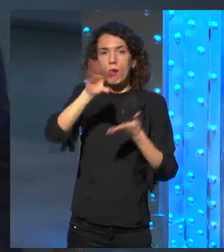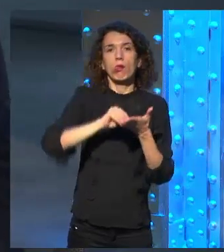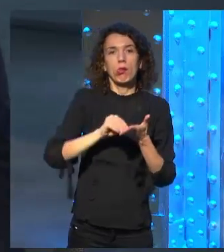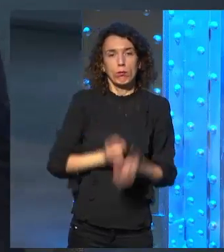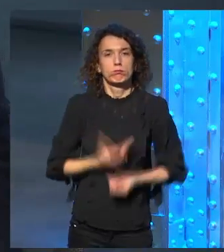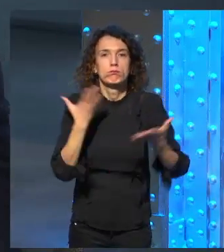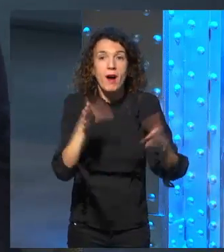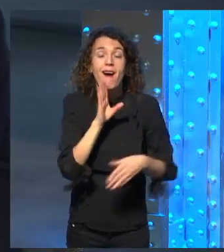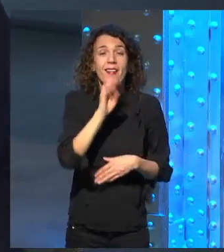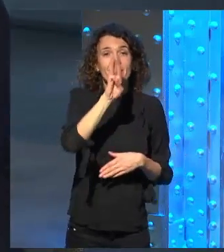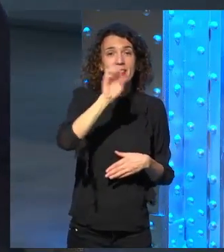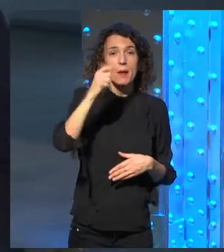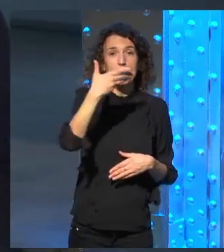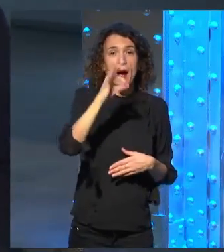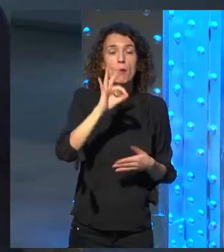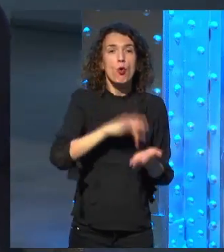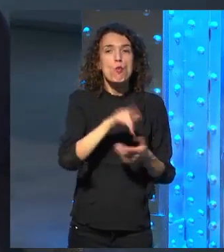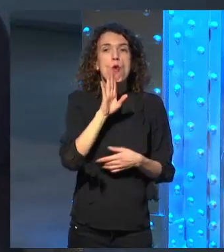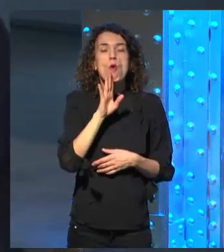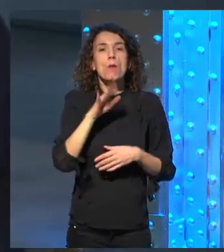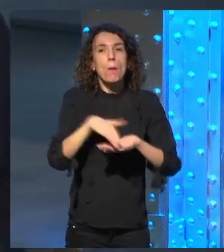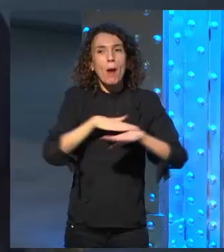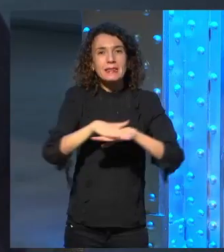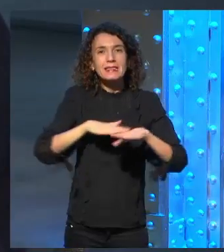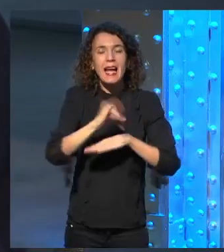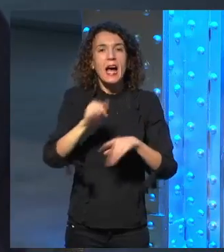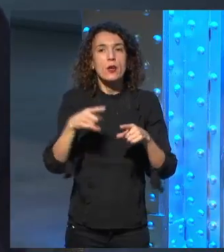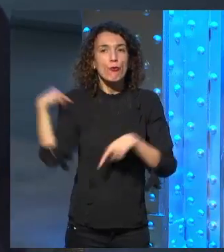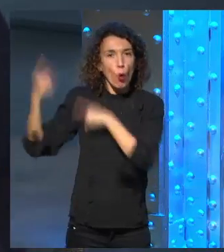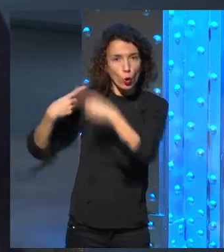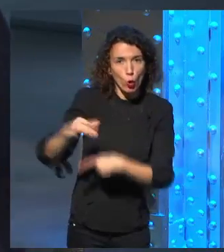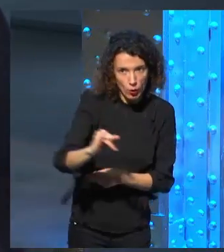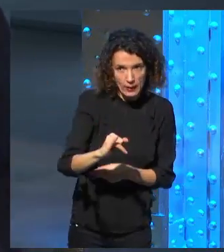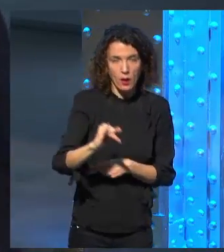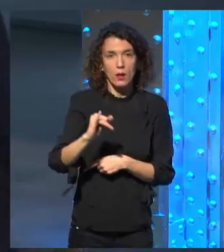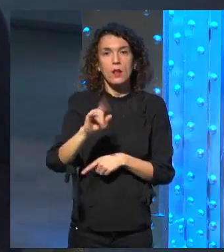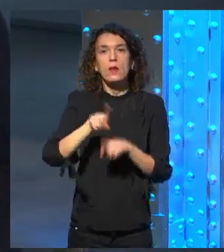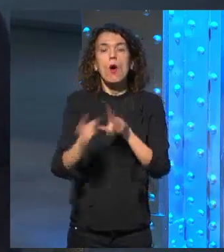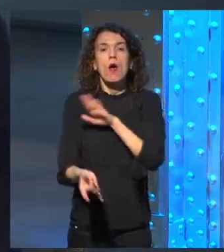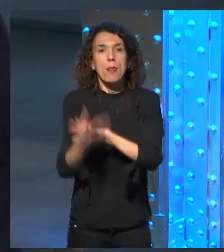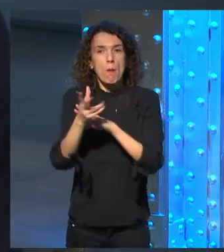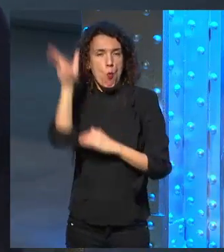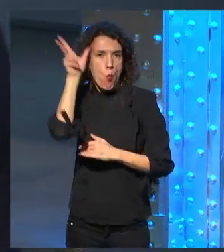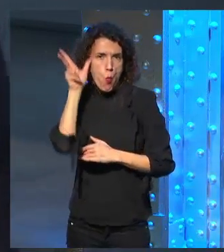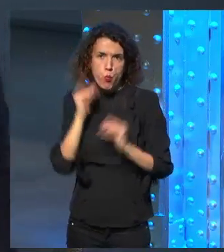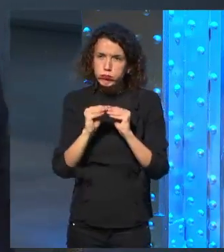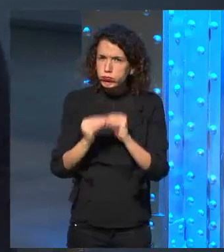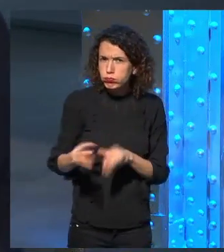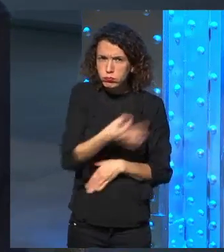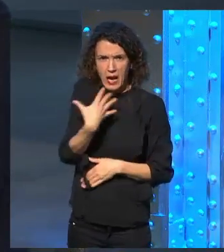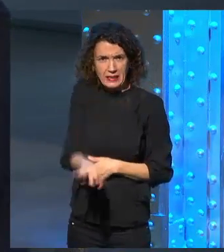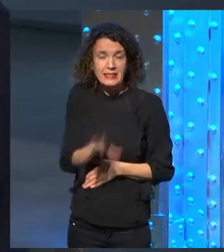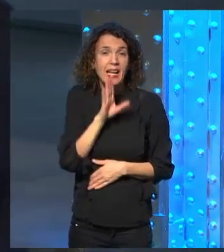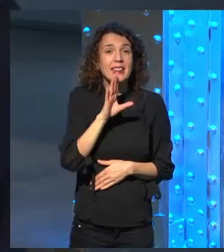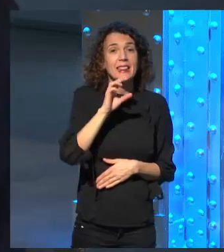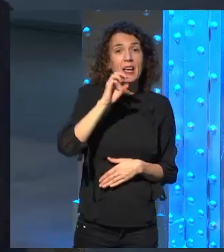como bien decía Pablo estos días, además, una base folclórica, y luego él lo eleva a la sofisticación máxima, ¿no? Bueno, como hablábamos antes de Manuel